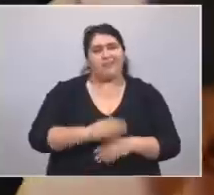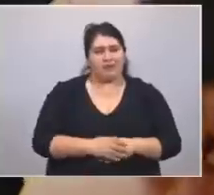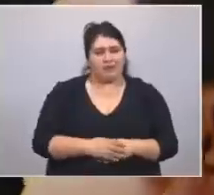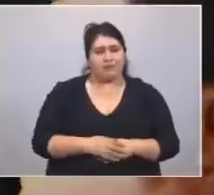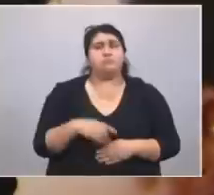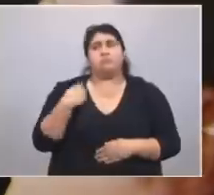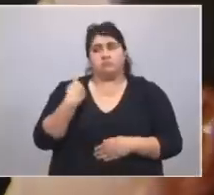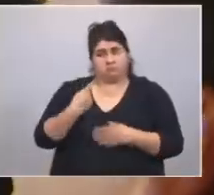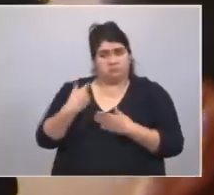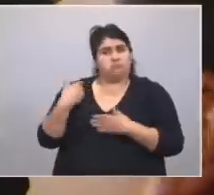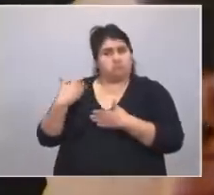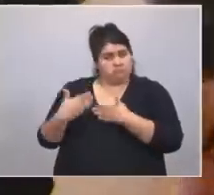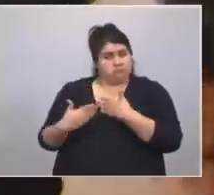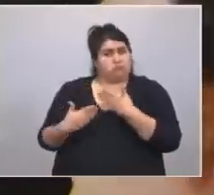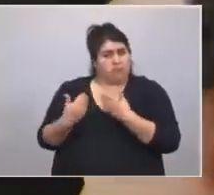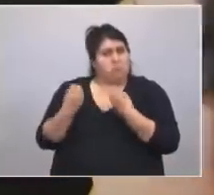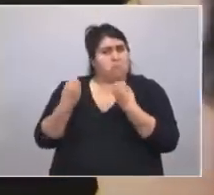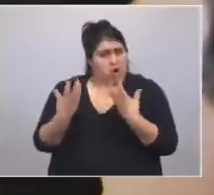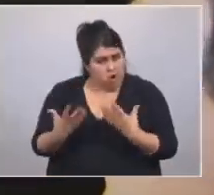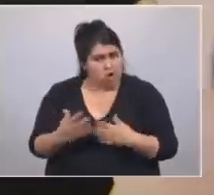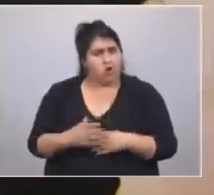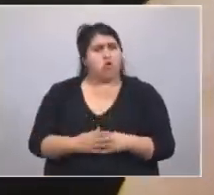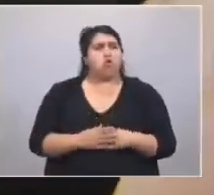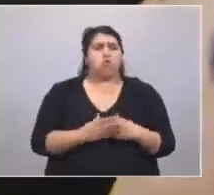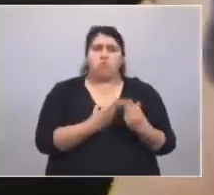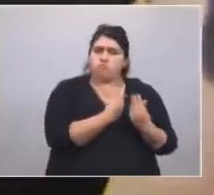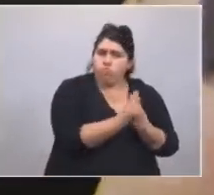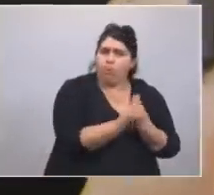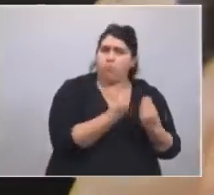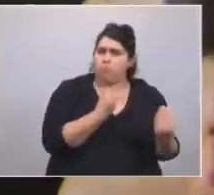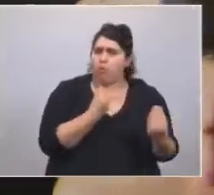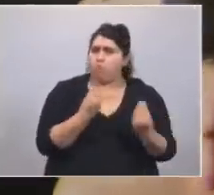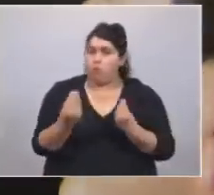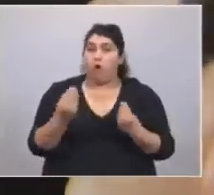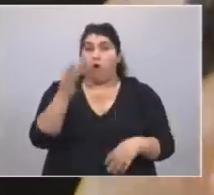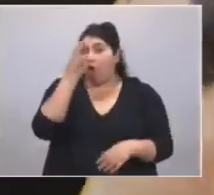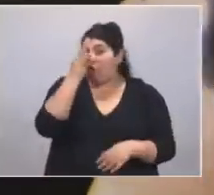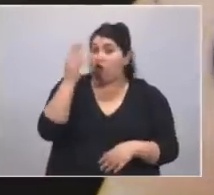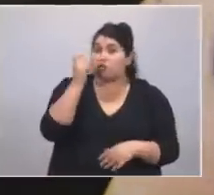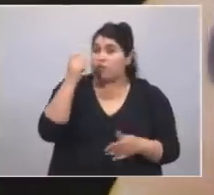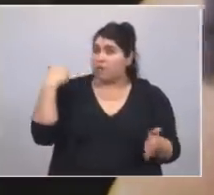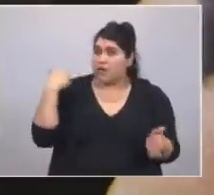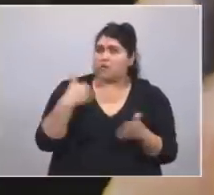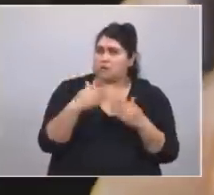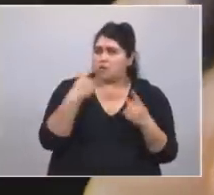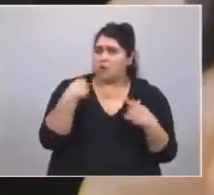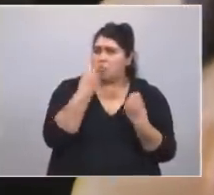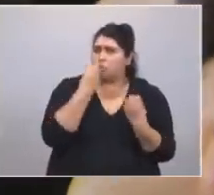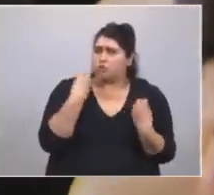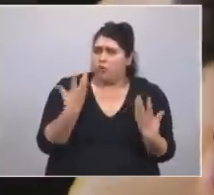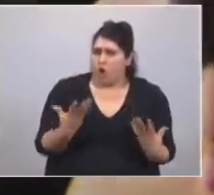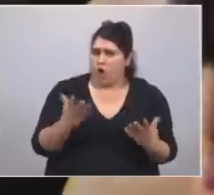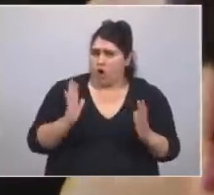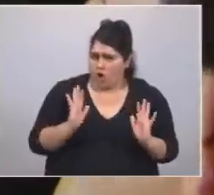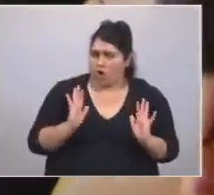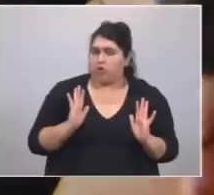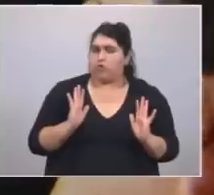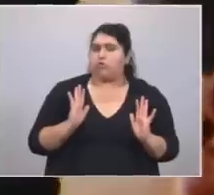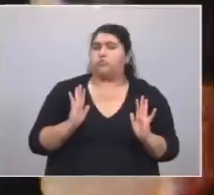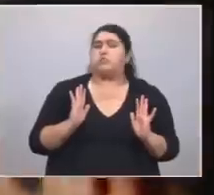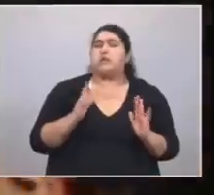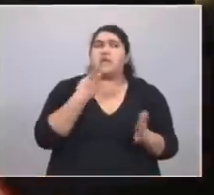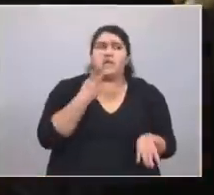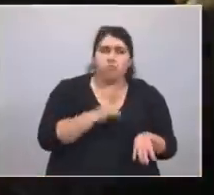Mejoramos empleo formal y salario en los últimos 12 meses, pero todavía falta.